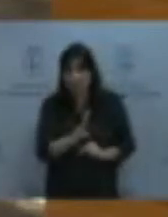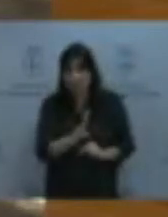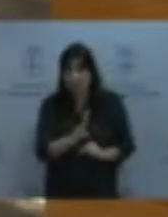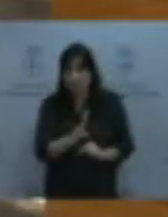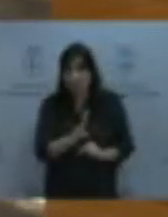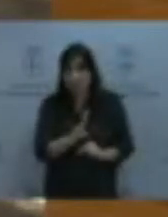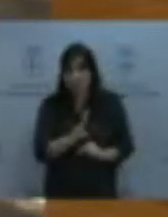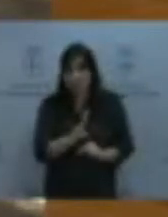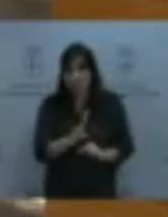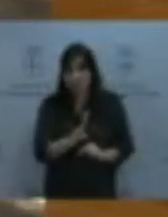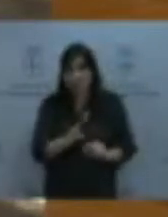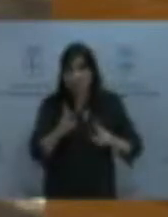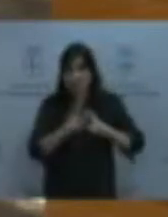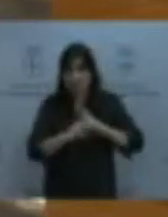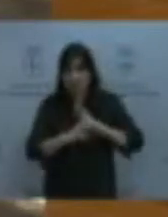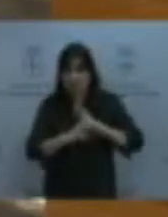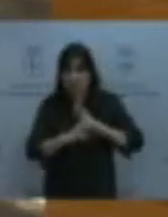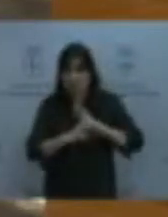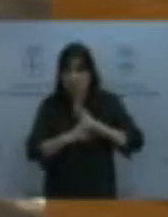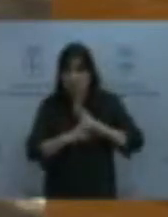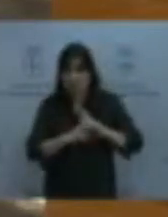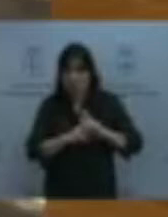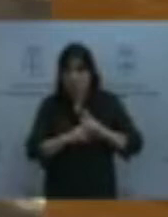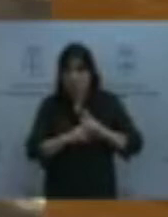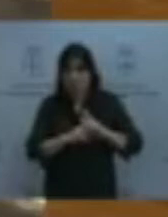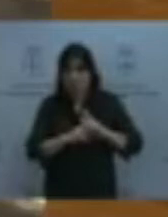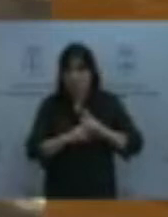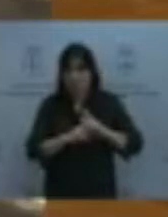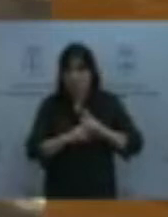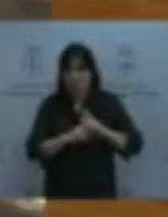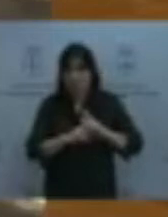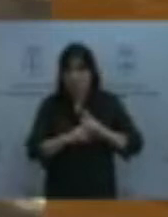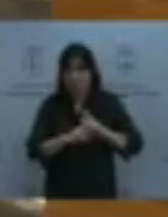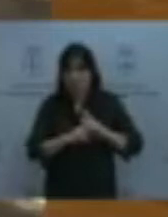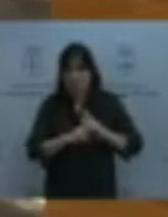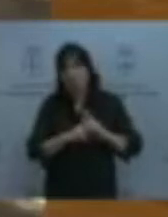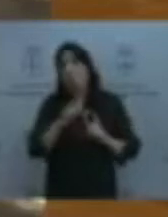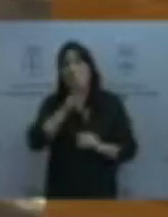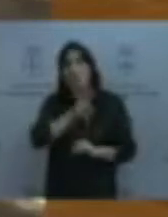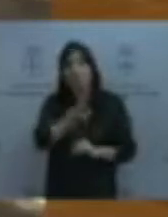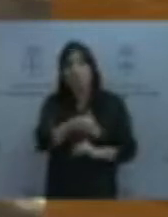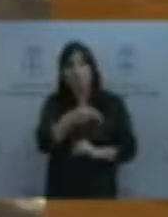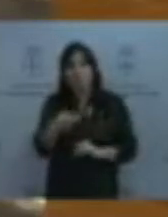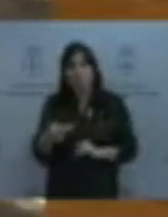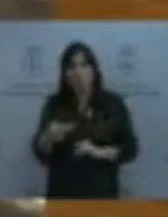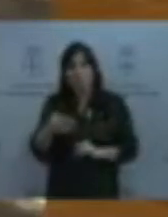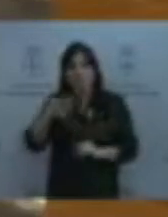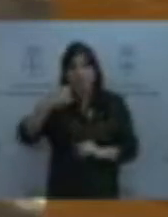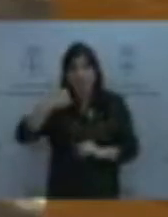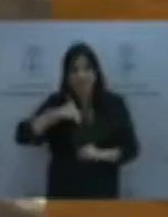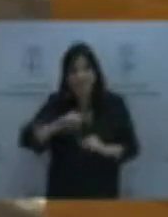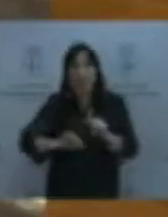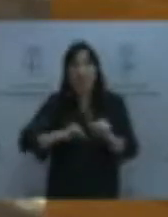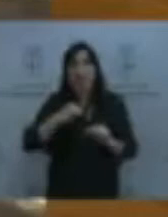la emisión de esta resolución por parte de la CNMC, se procederá a la facturación y, a continuación, a